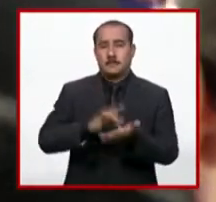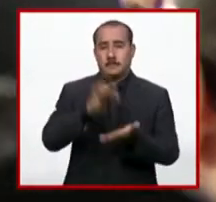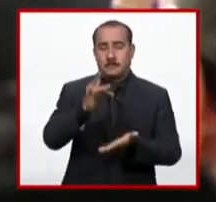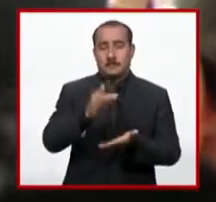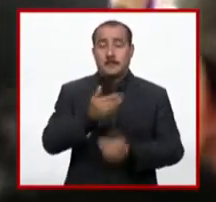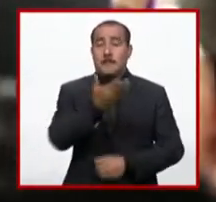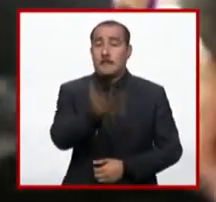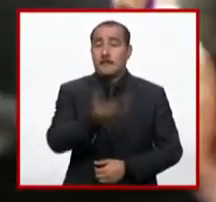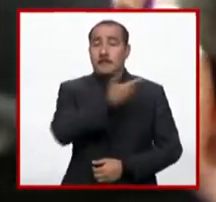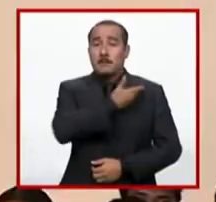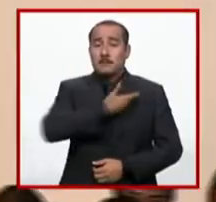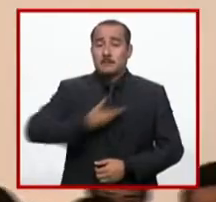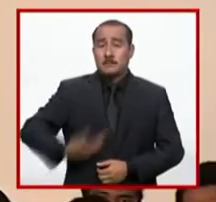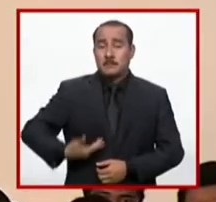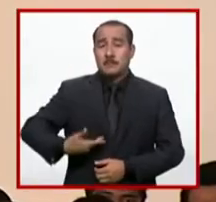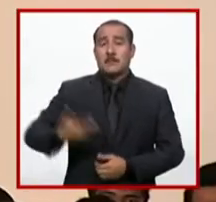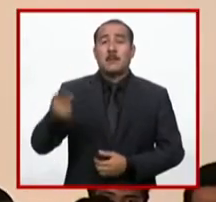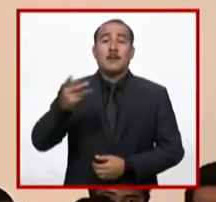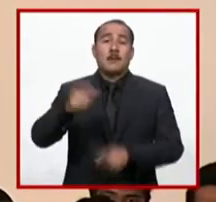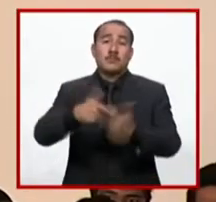Al presidente de mi partido,